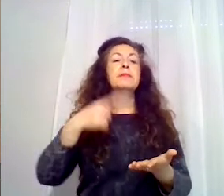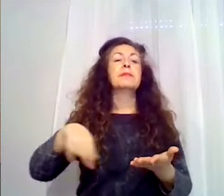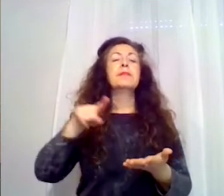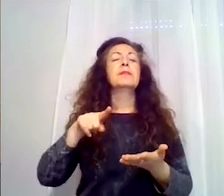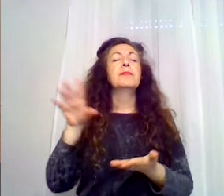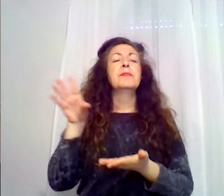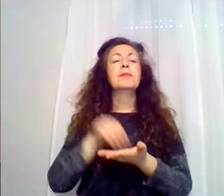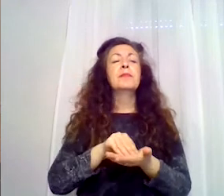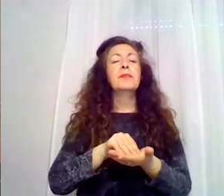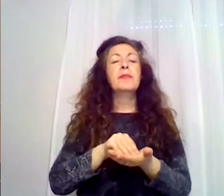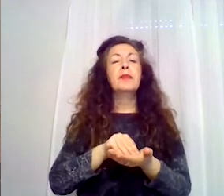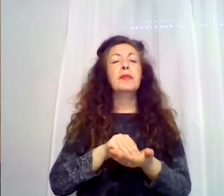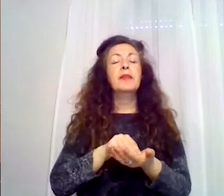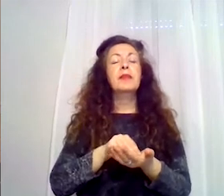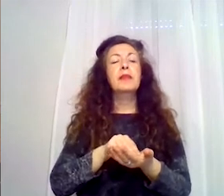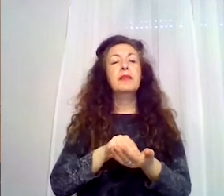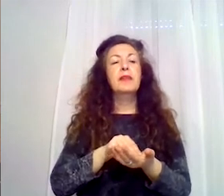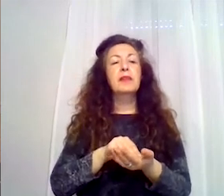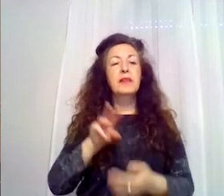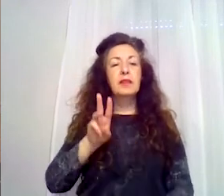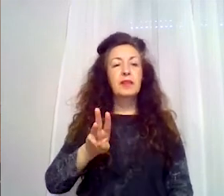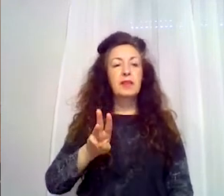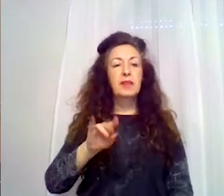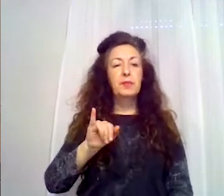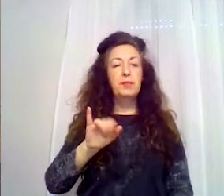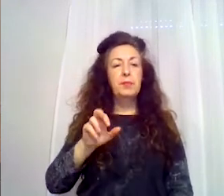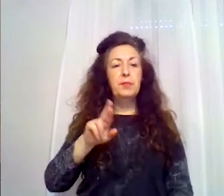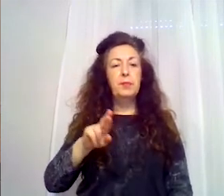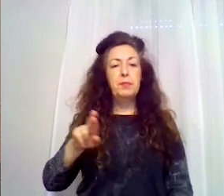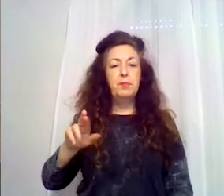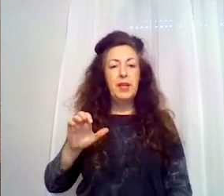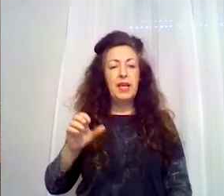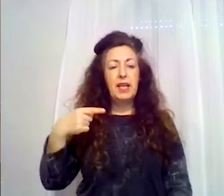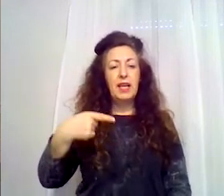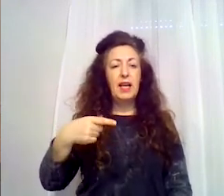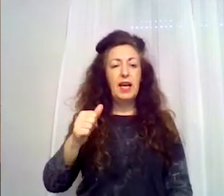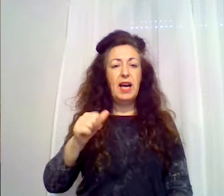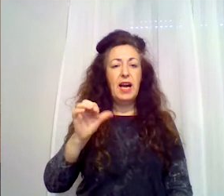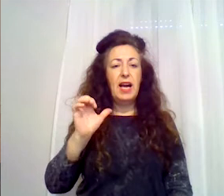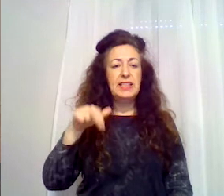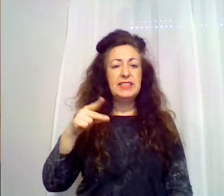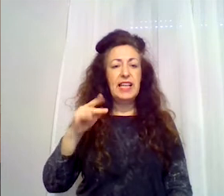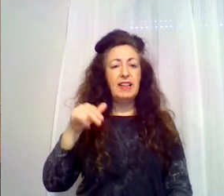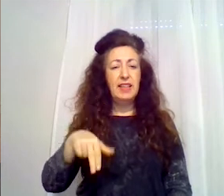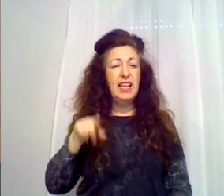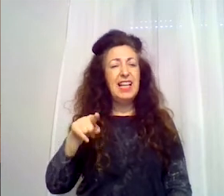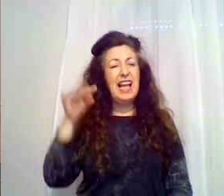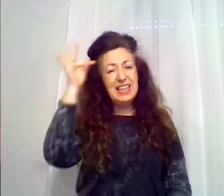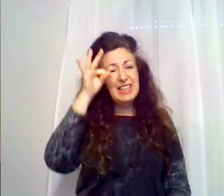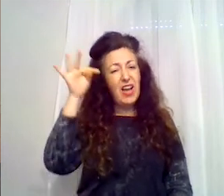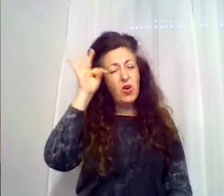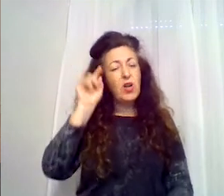de libertades, un mundo que busca libertades, que está creando una literatura nueva, que busca